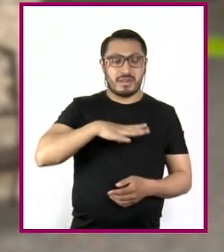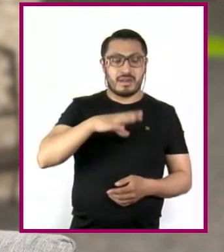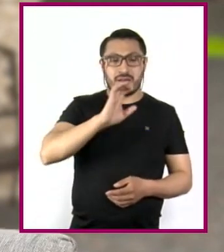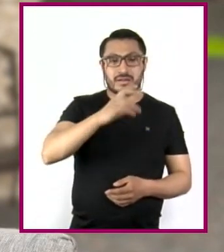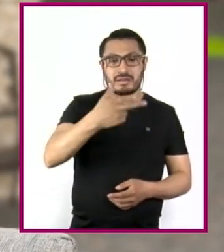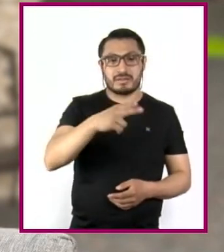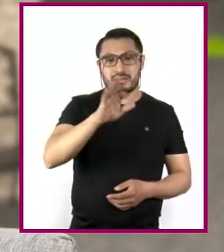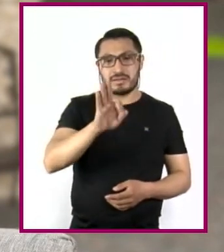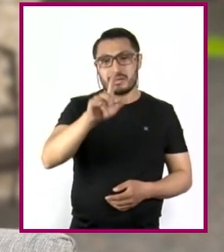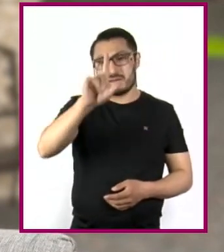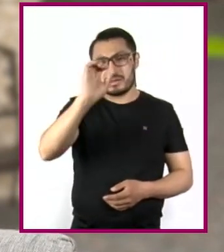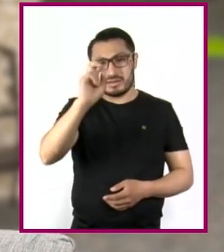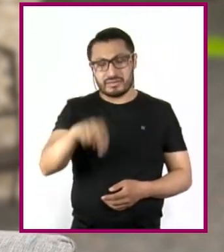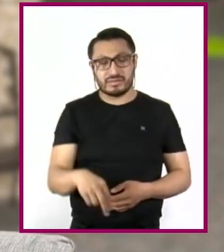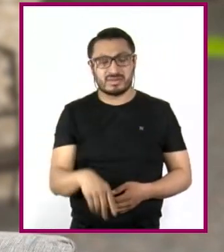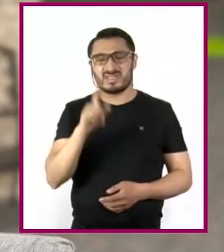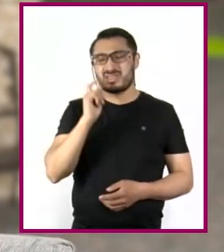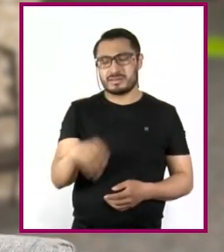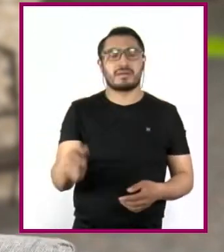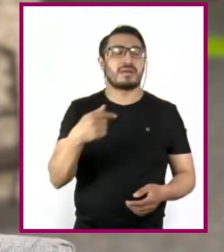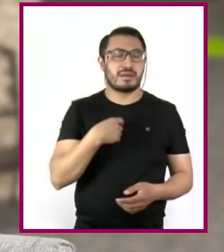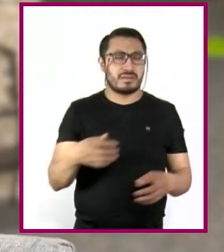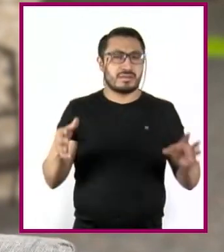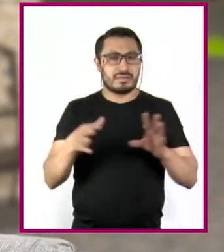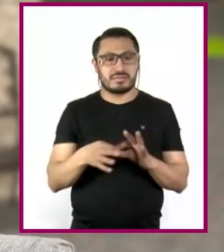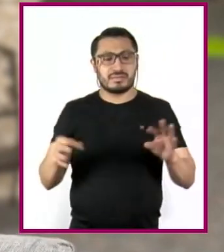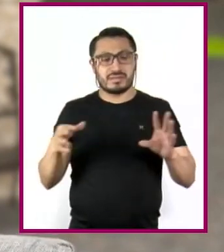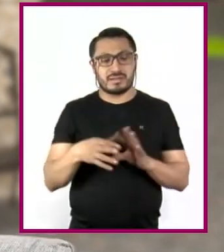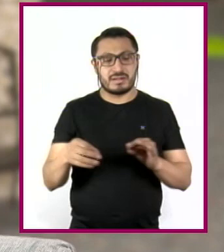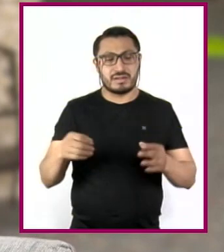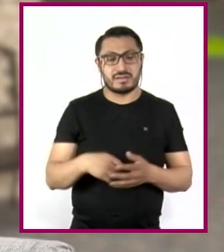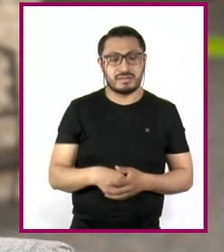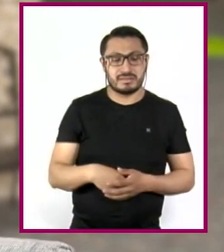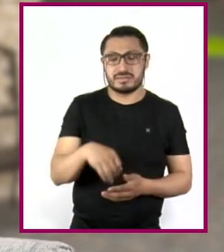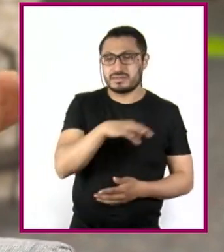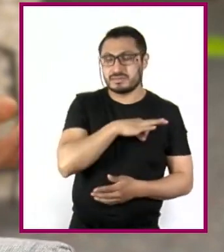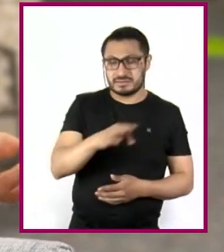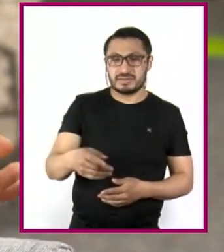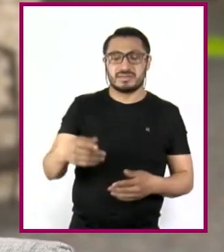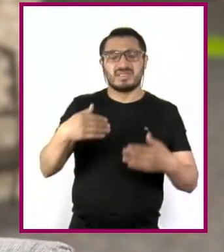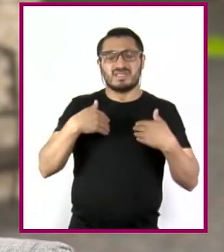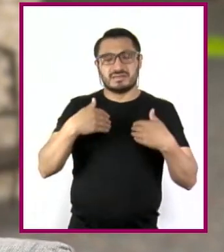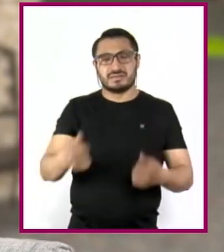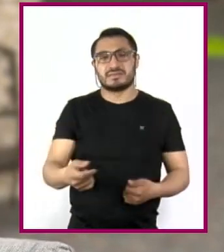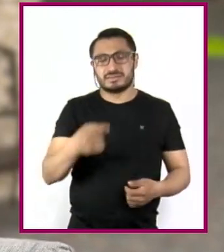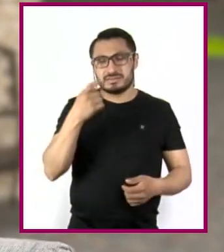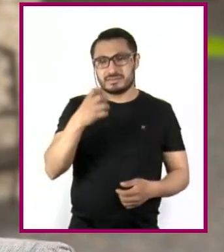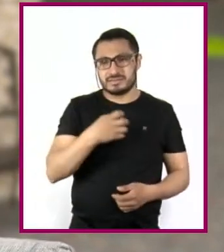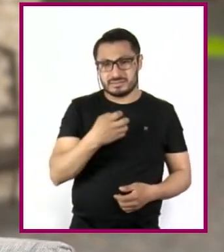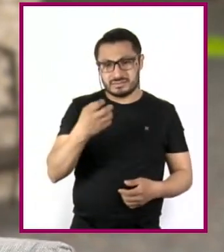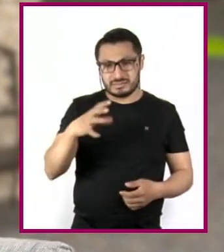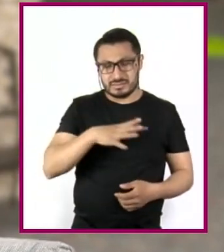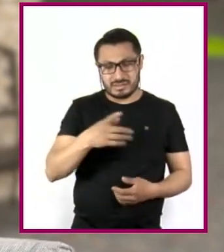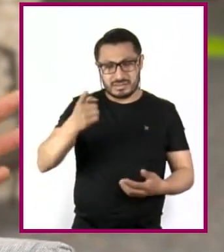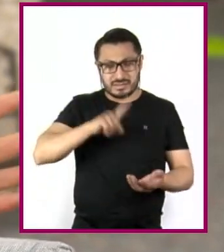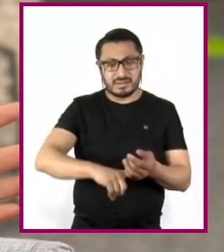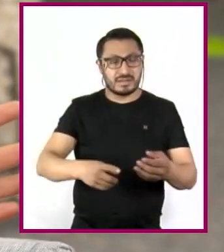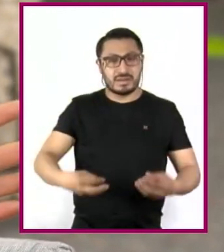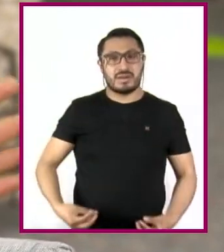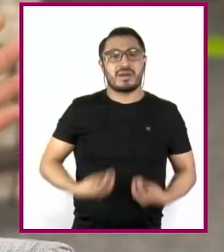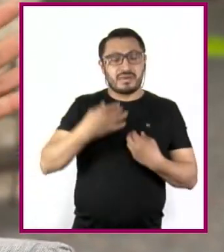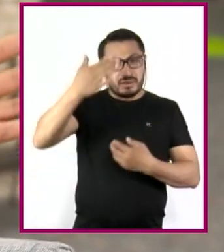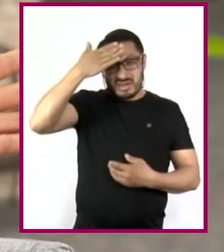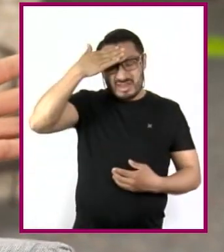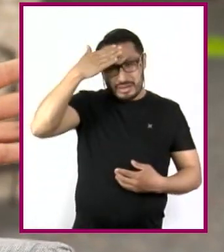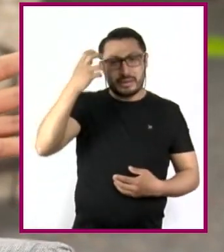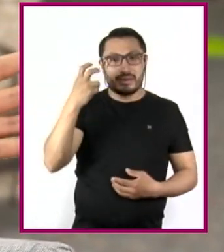qué? Me explico. Puedo conceder que tengamos eso que usted llama vida mental. E incluso